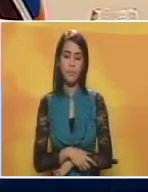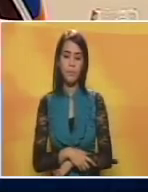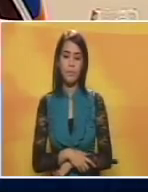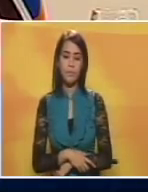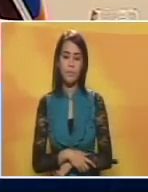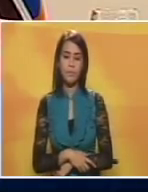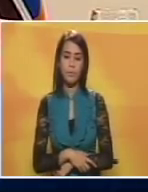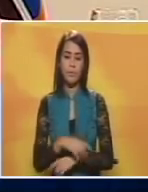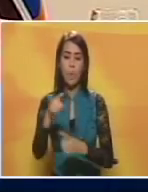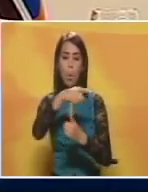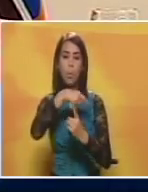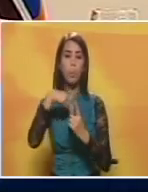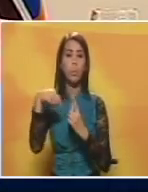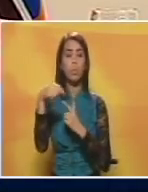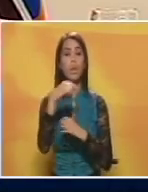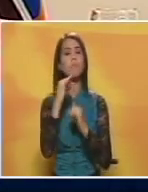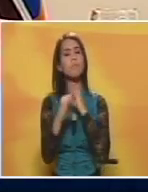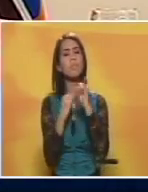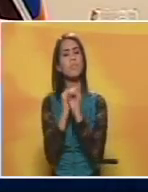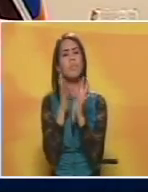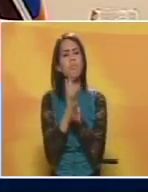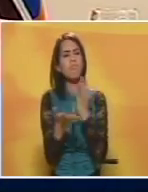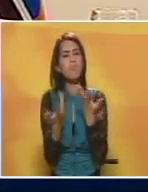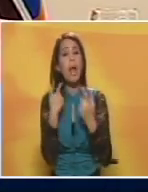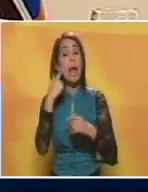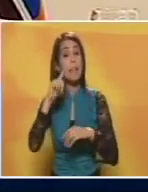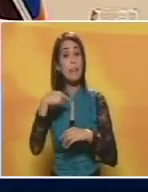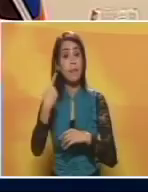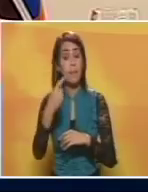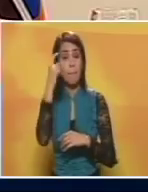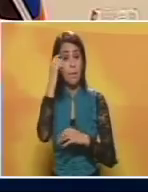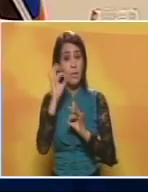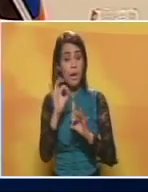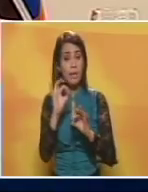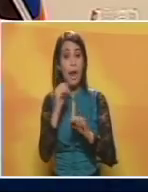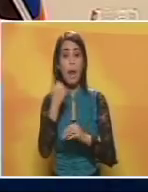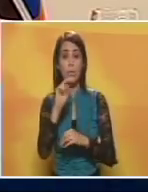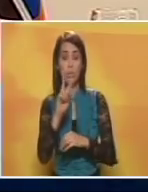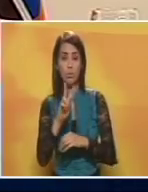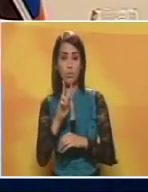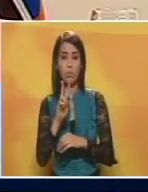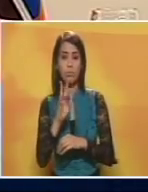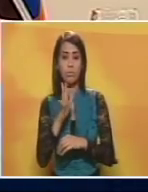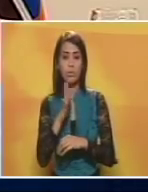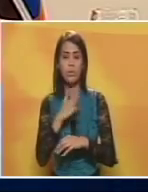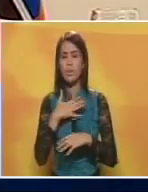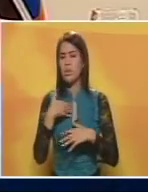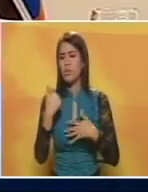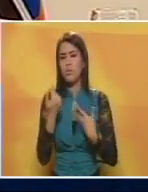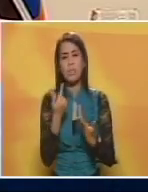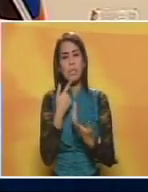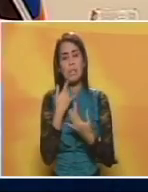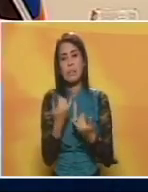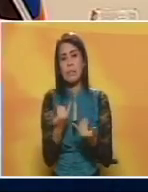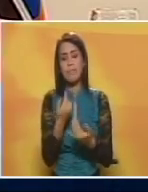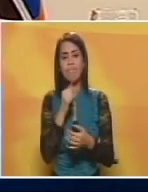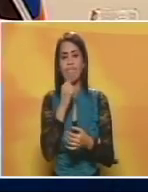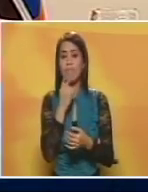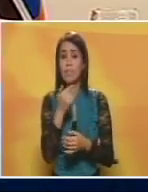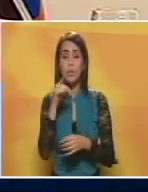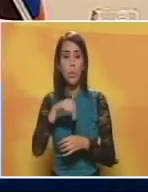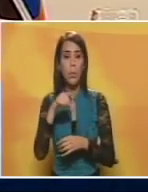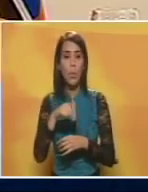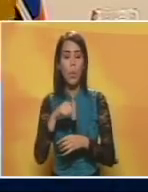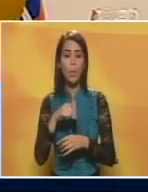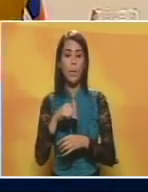Sobre la gira, vamos a hacer un balance el día de mañana, al mediodía. No quise hacer mención justamente en el día de